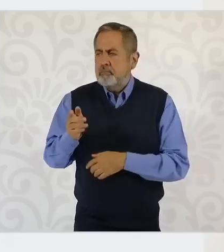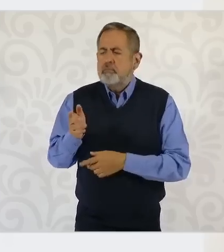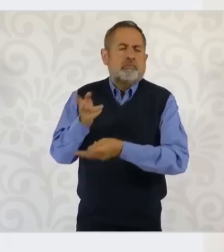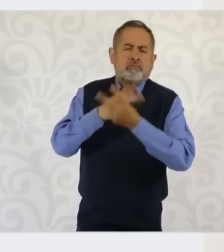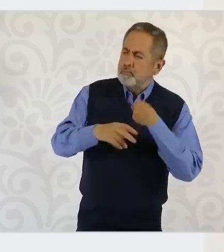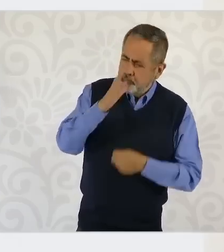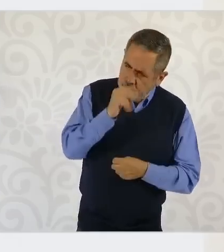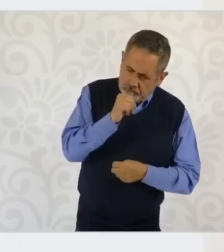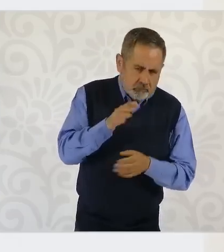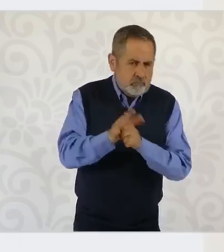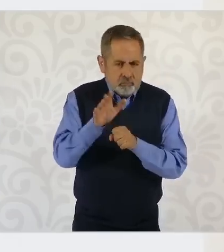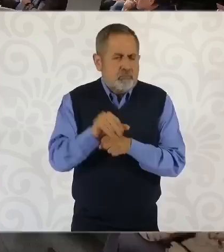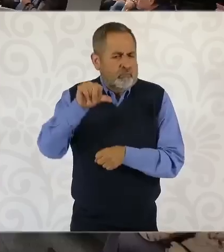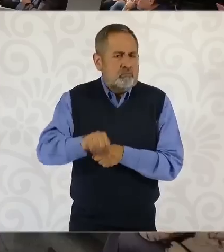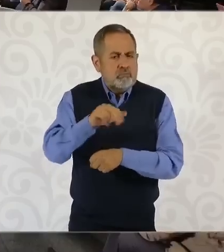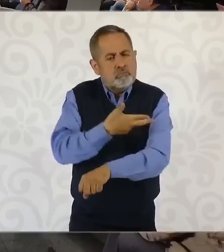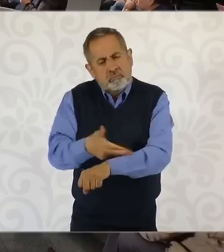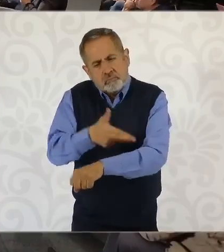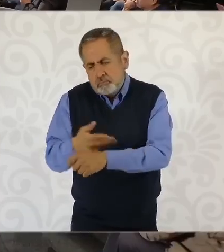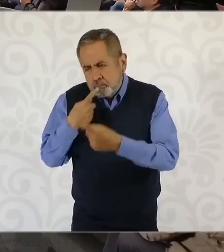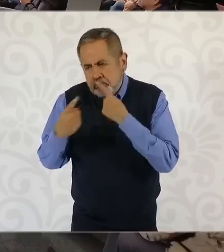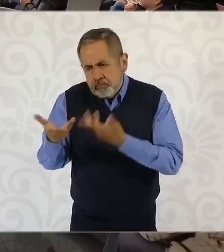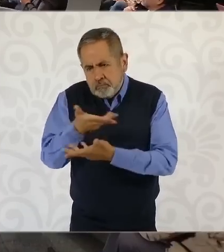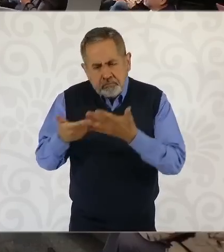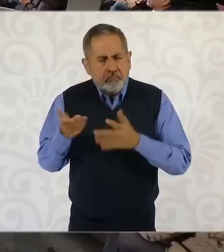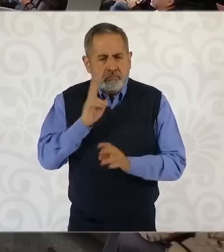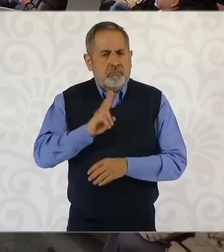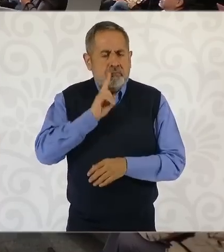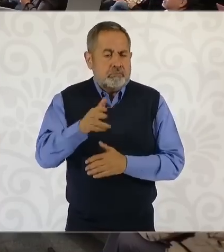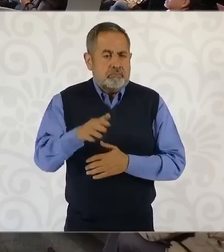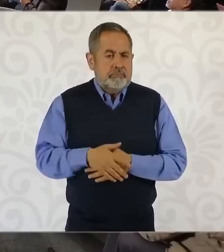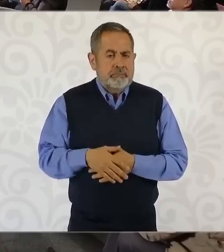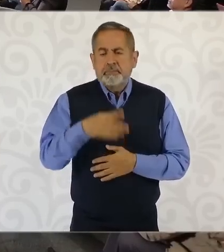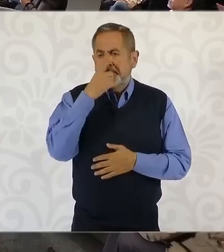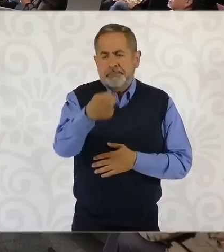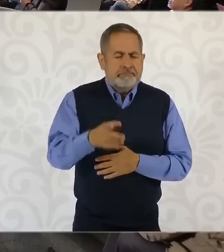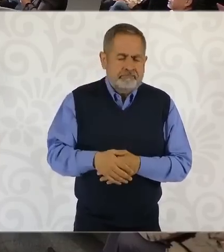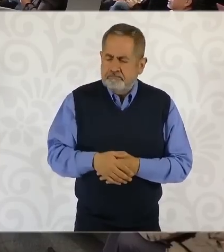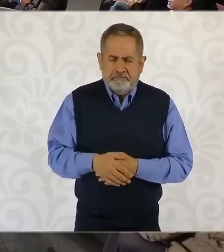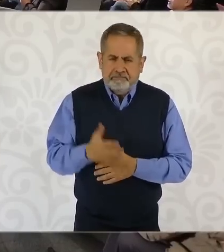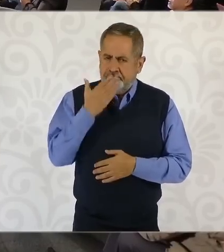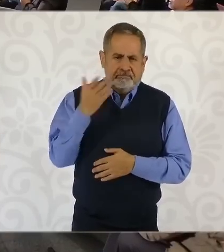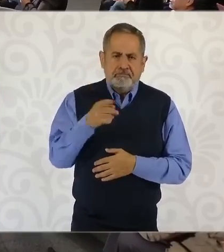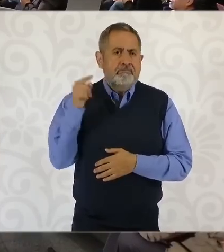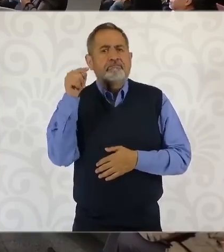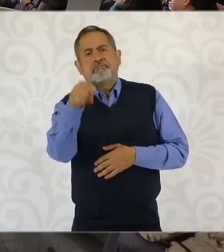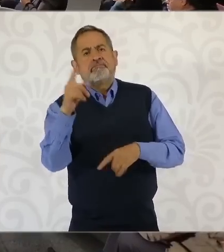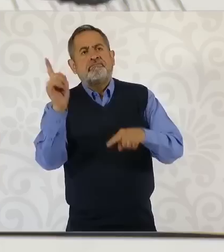debe participar. Y bueno, ya todos dijimos que no fue correcta esta actuación